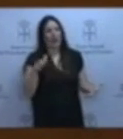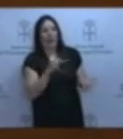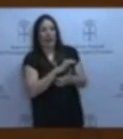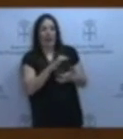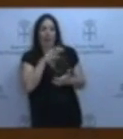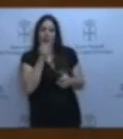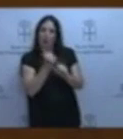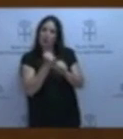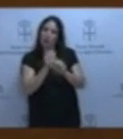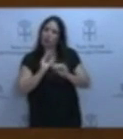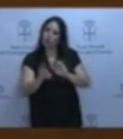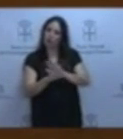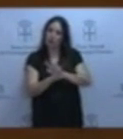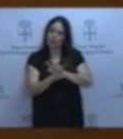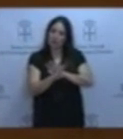puesto de trabajo.